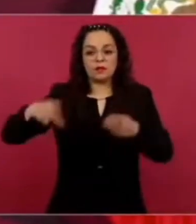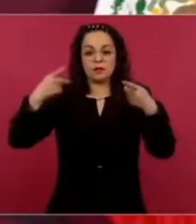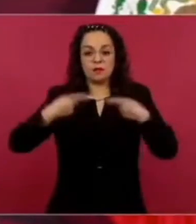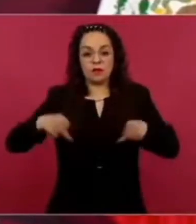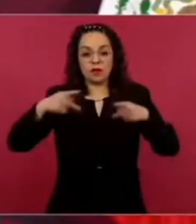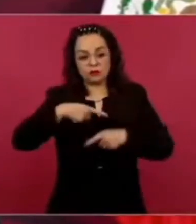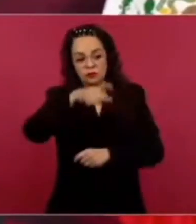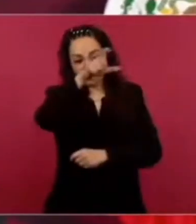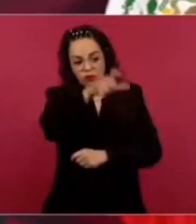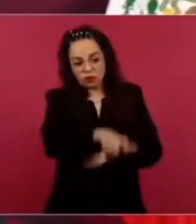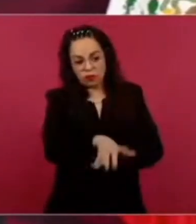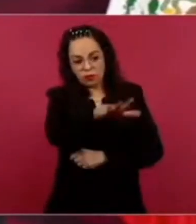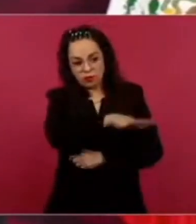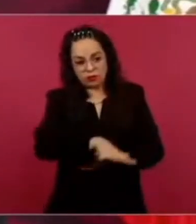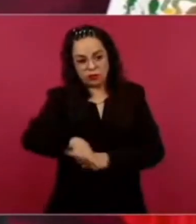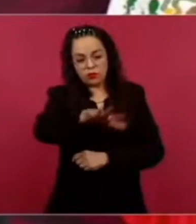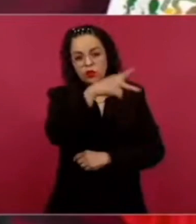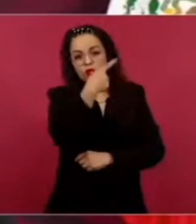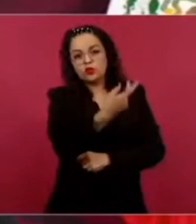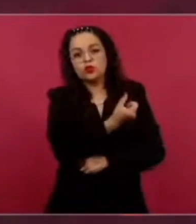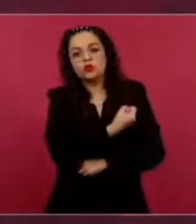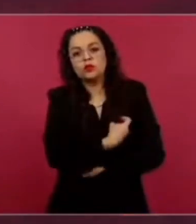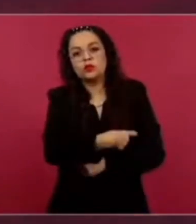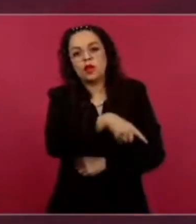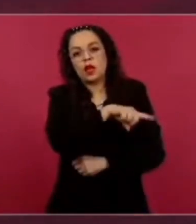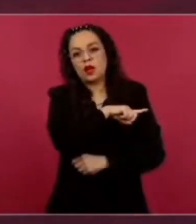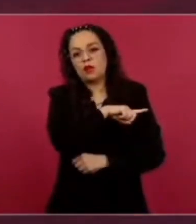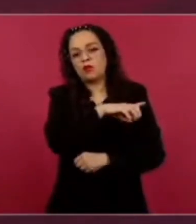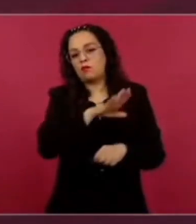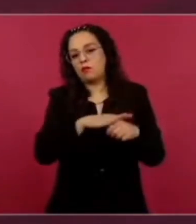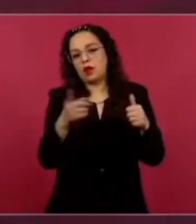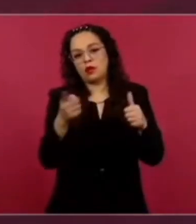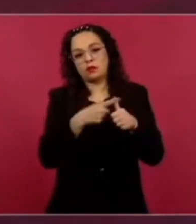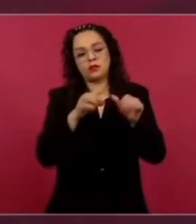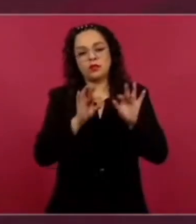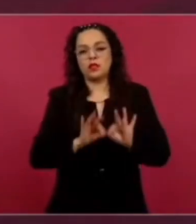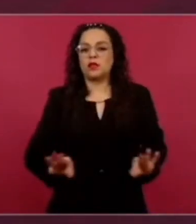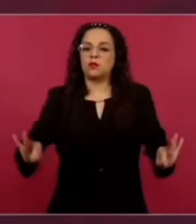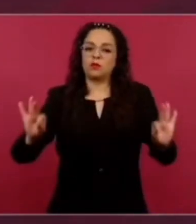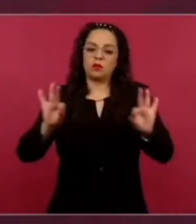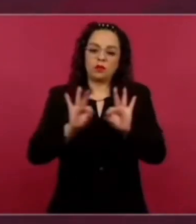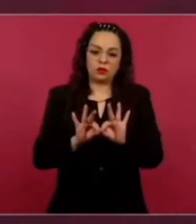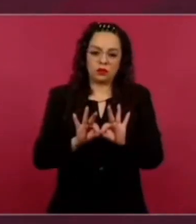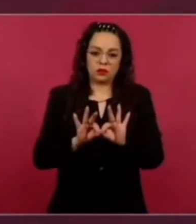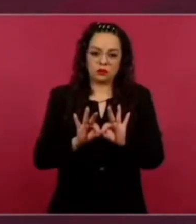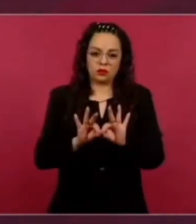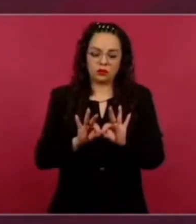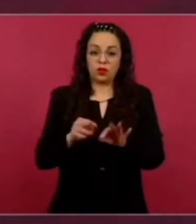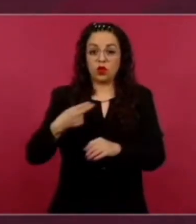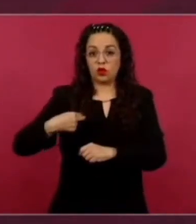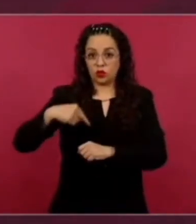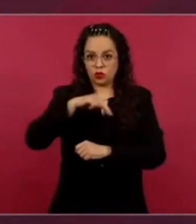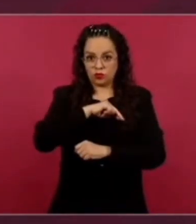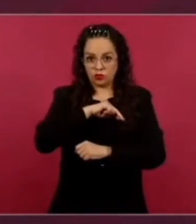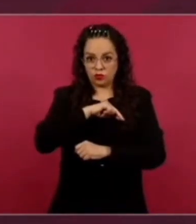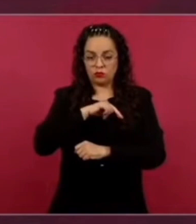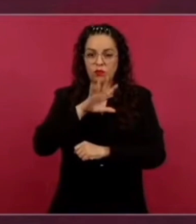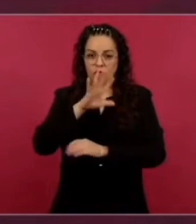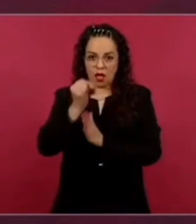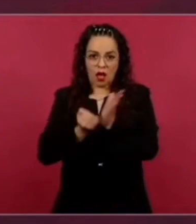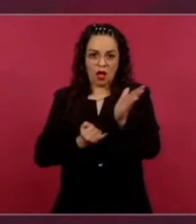gente. Nosotros hemos cumplido con no permitir el fracking,